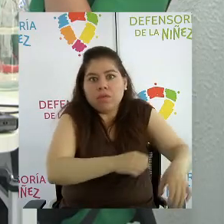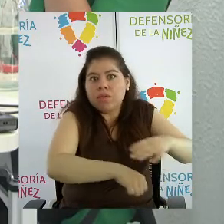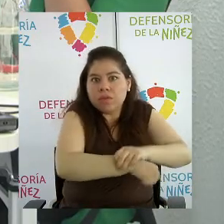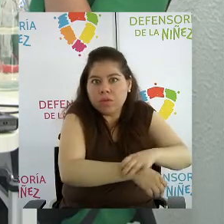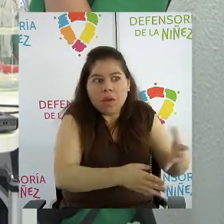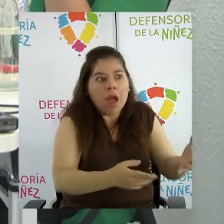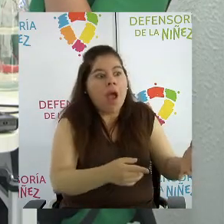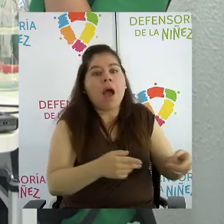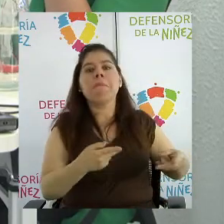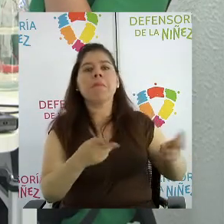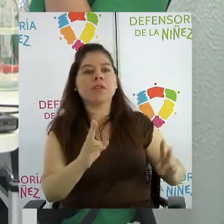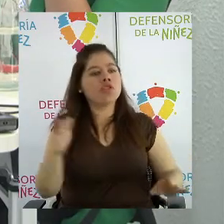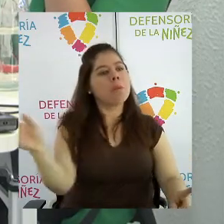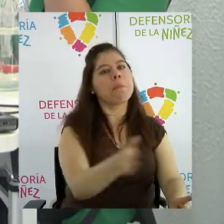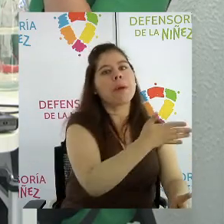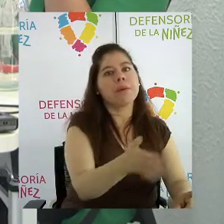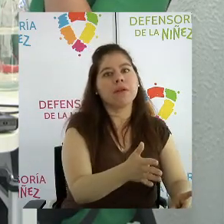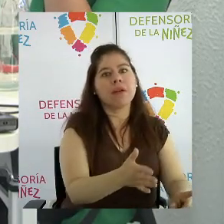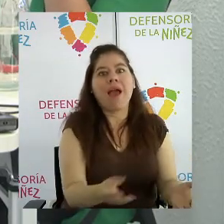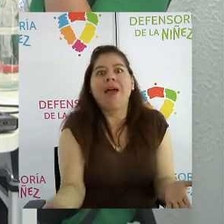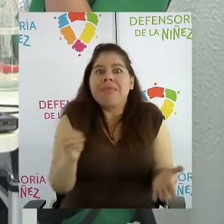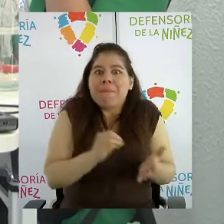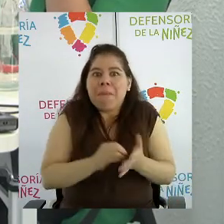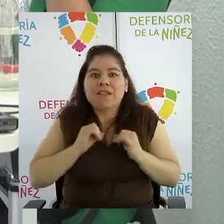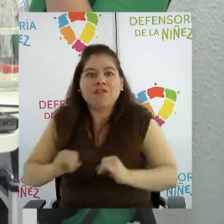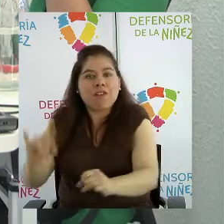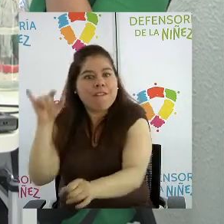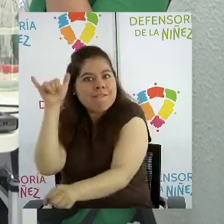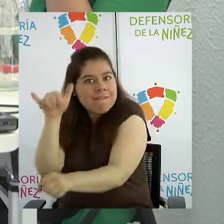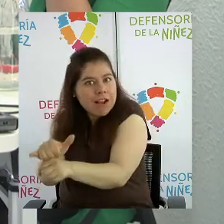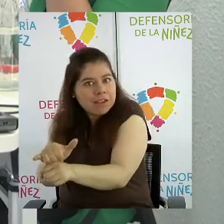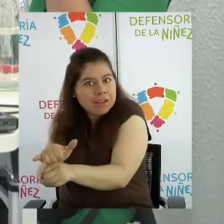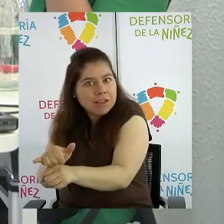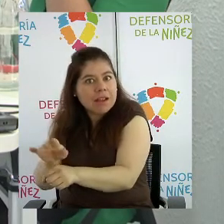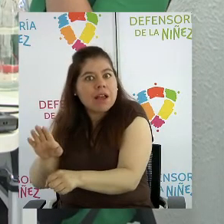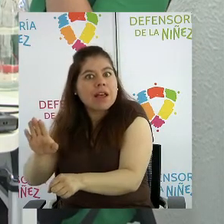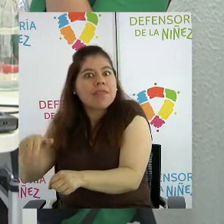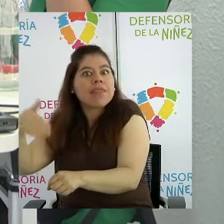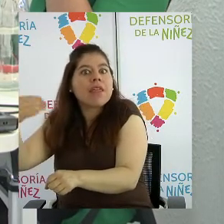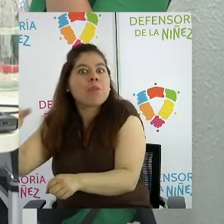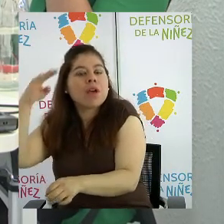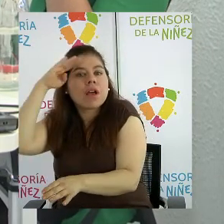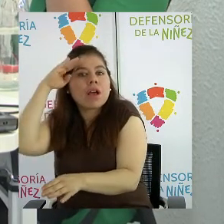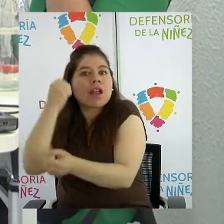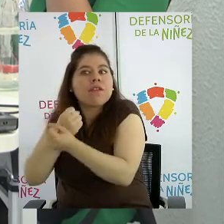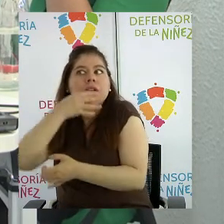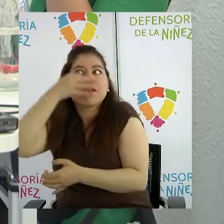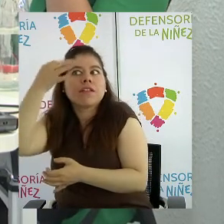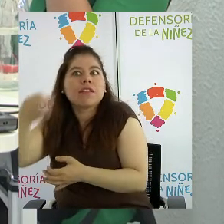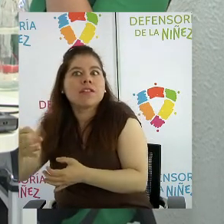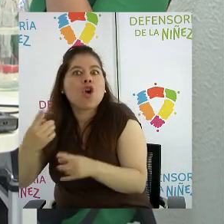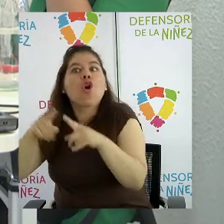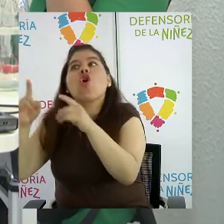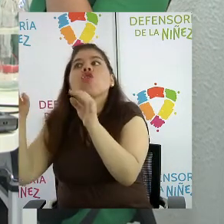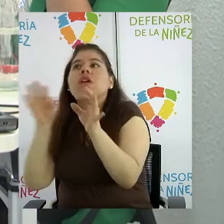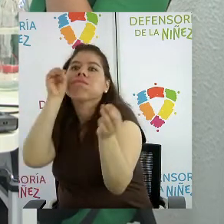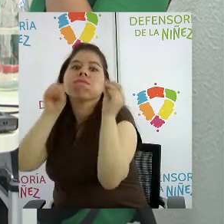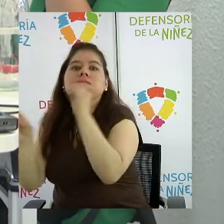comportamiento, sino que además intentaron falsificar la información para que el fiscal tuviera la idea de que había ocurrido otra cosa. O sea, esto es de la máxima